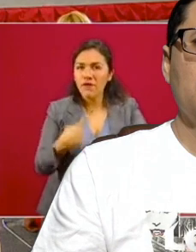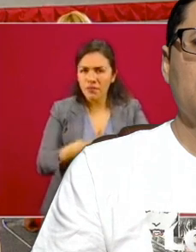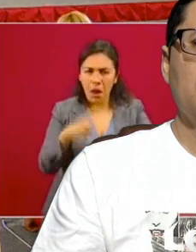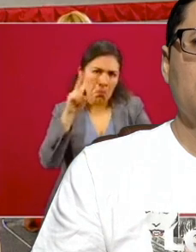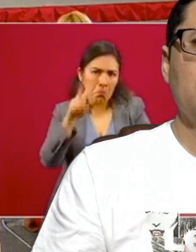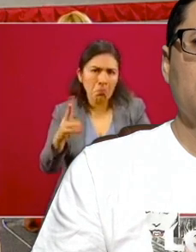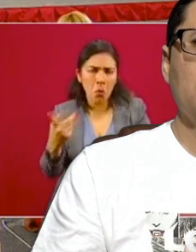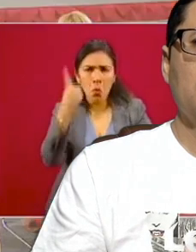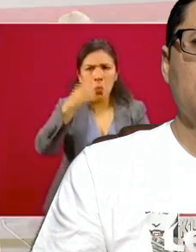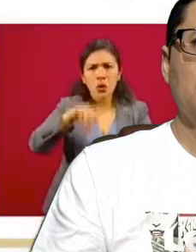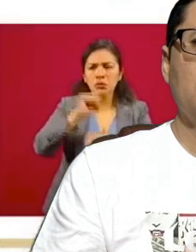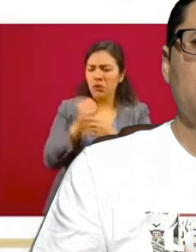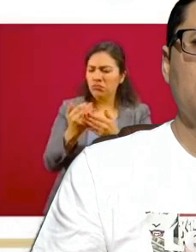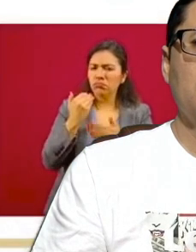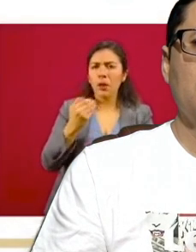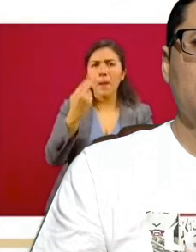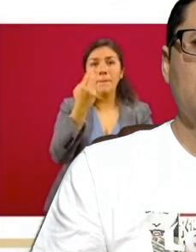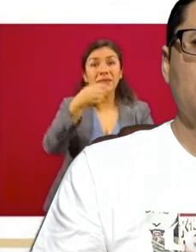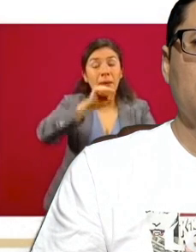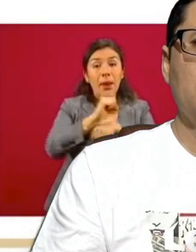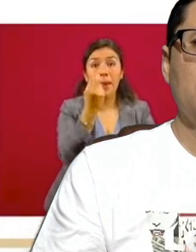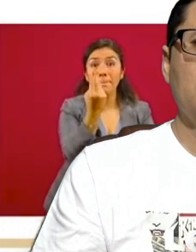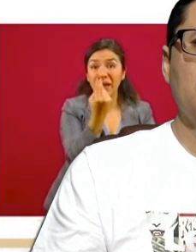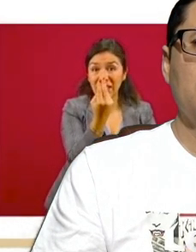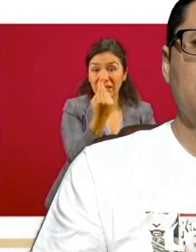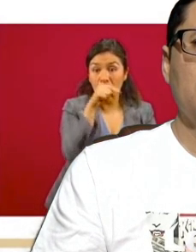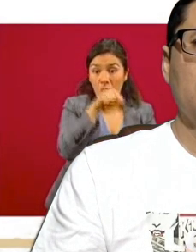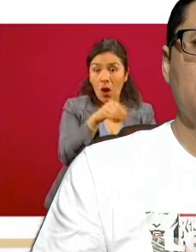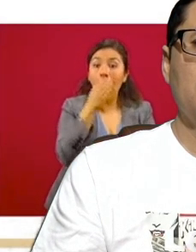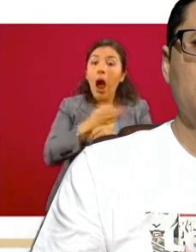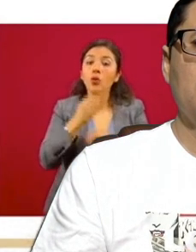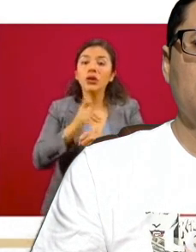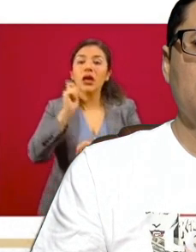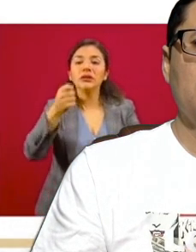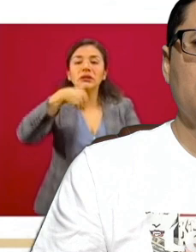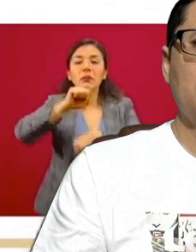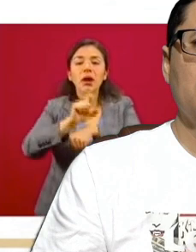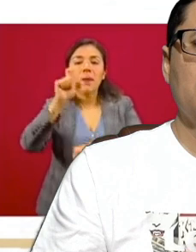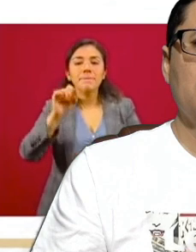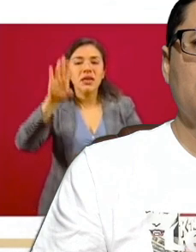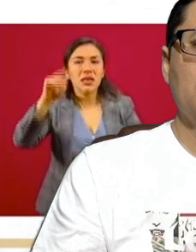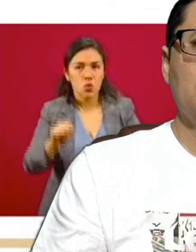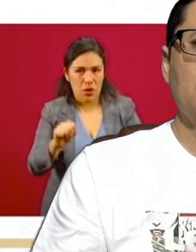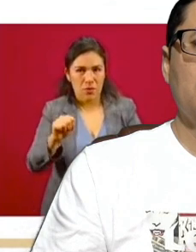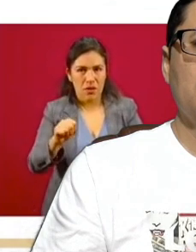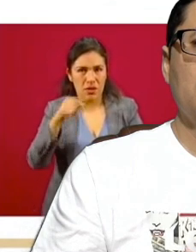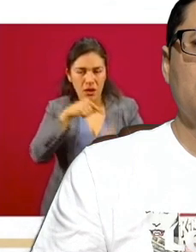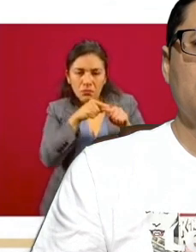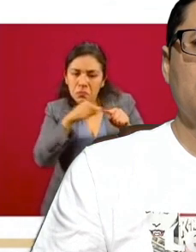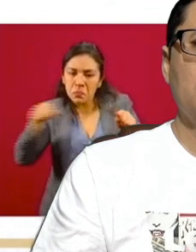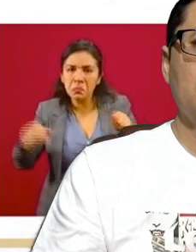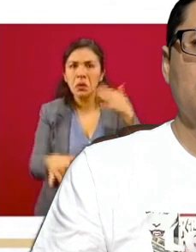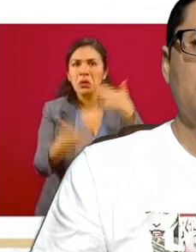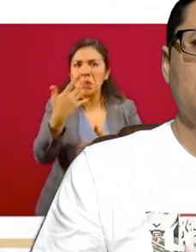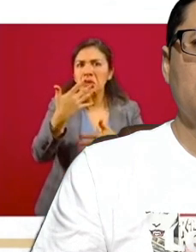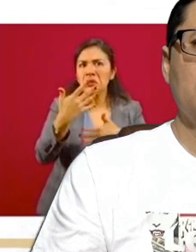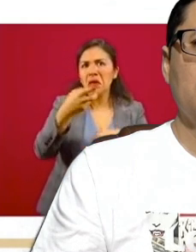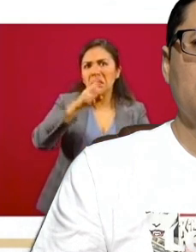ver que desde la semana 25, en este momento estamos en la semana 29, es decir, en los últimos